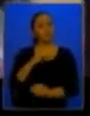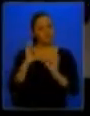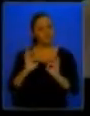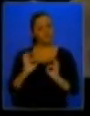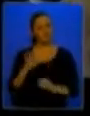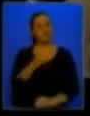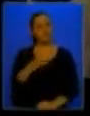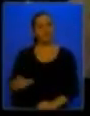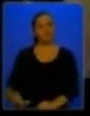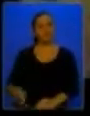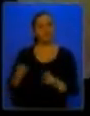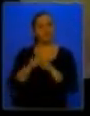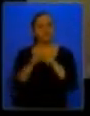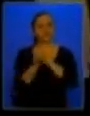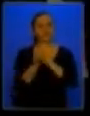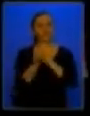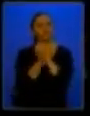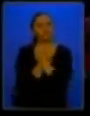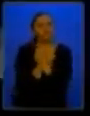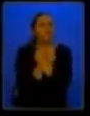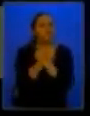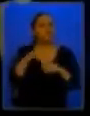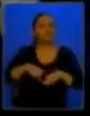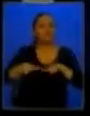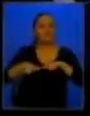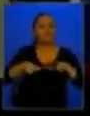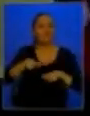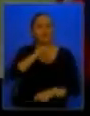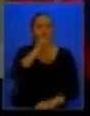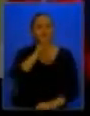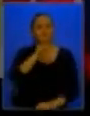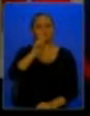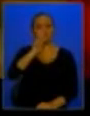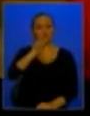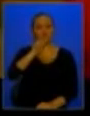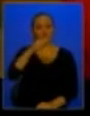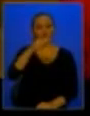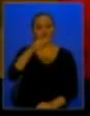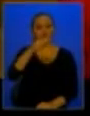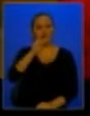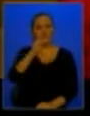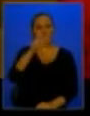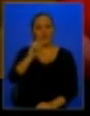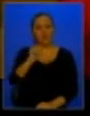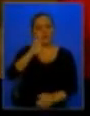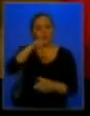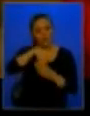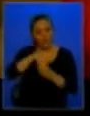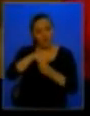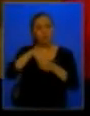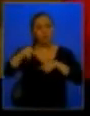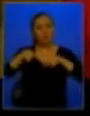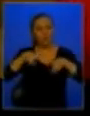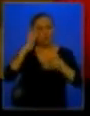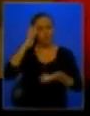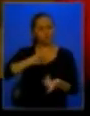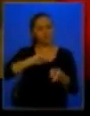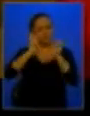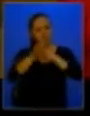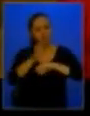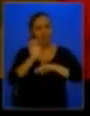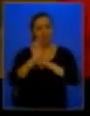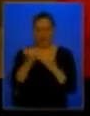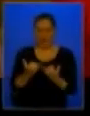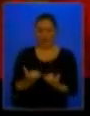un presidente que ama a Sumbawa, que ama a pueblo indígena, que ama al Ecuador, que ha hecho cambio. Hoy